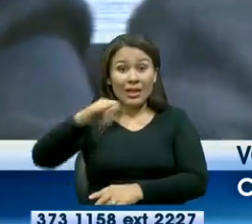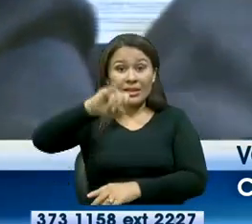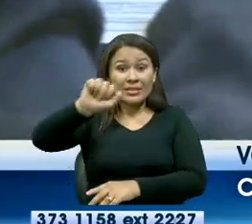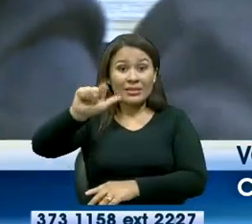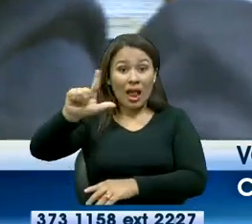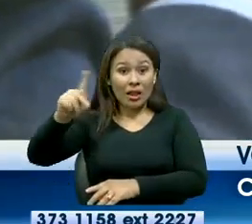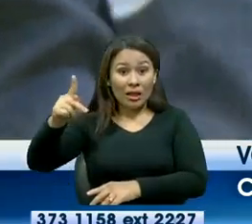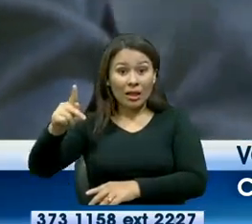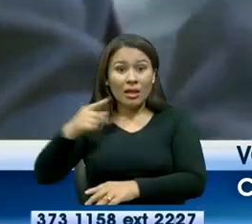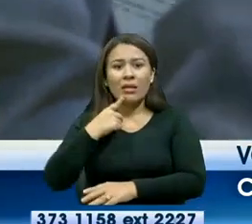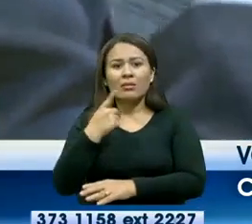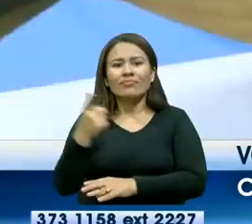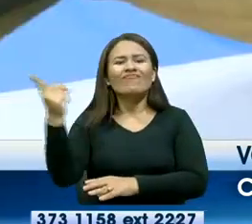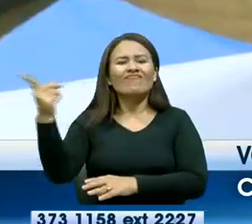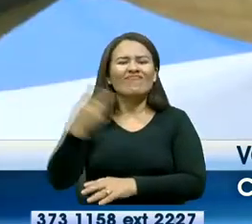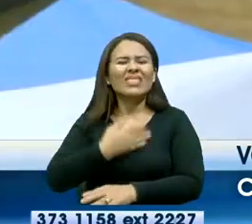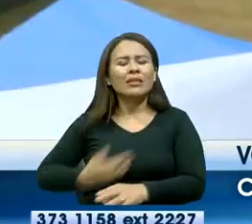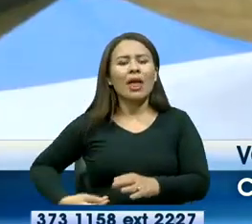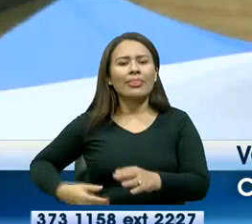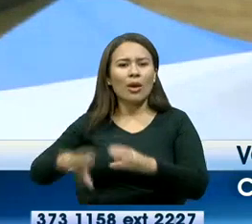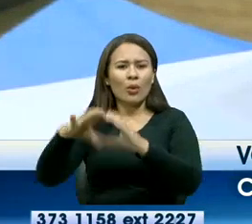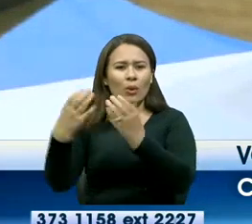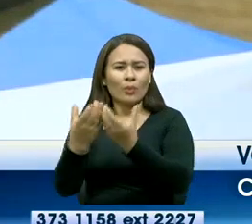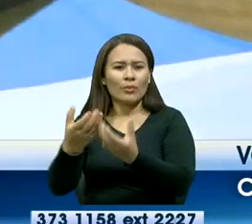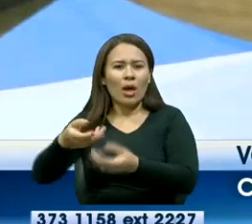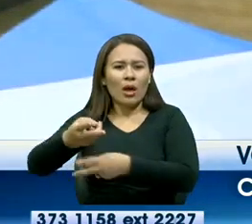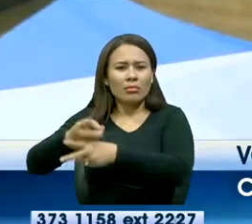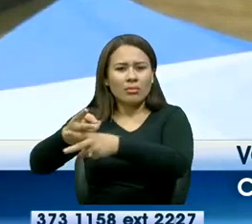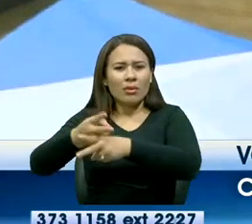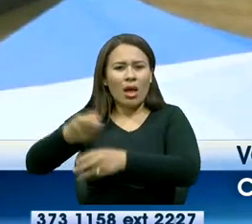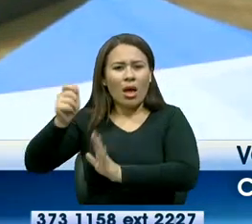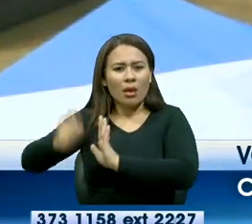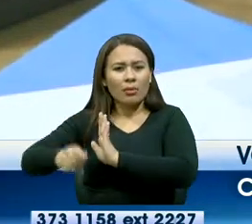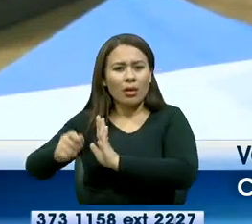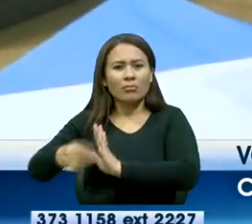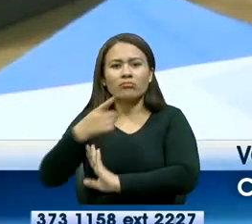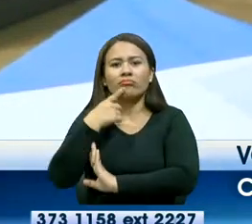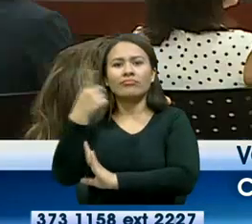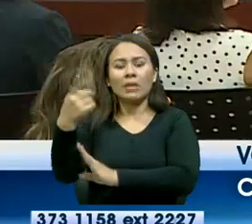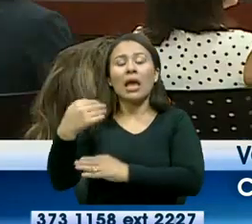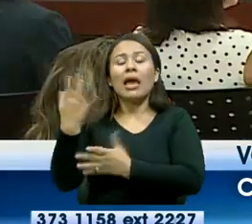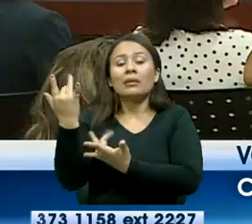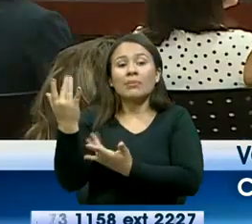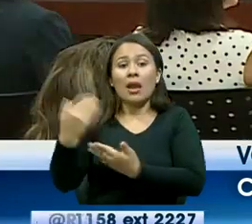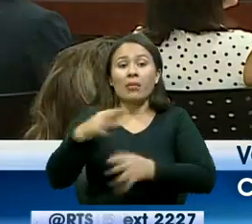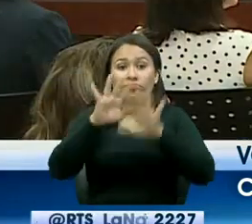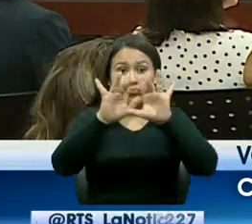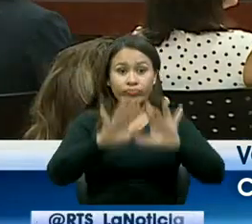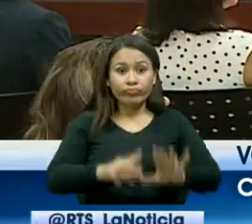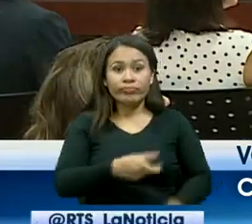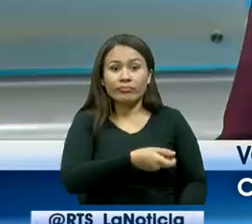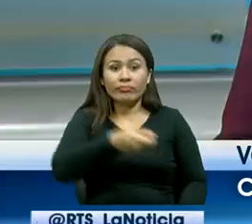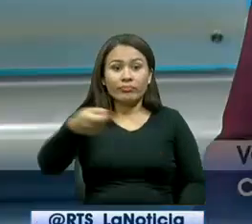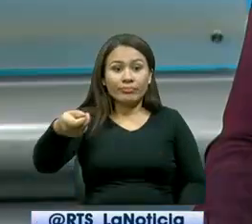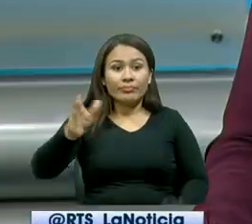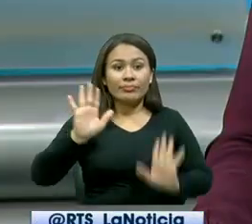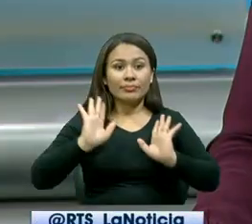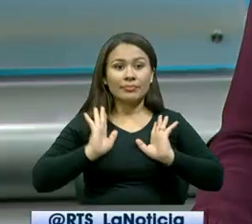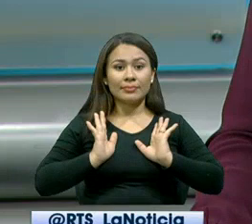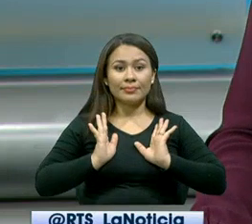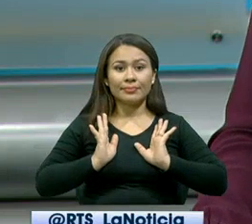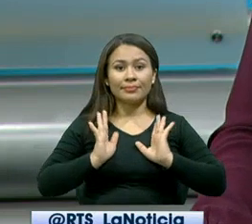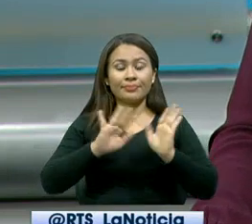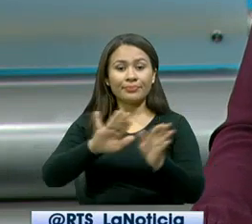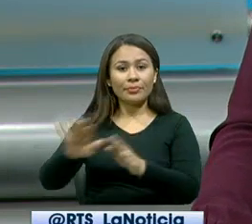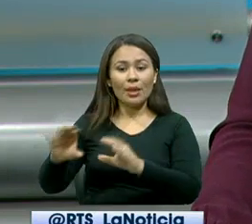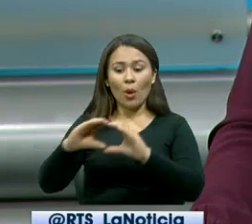fuerza en las filas de oposición. Se espera que la solicitud sea entregada en los próximos días. Informó Javier Gallo.